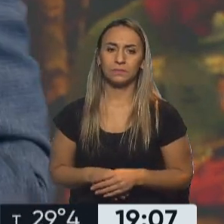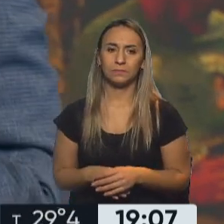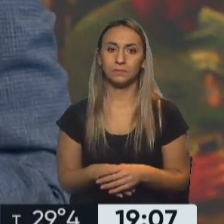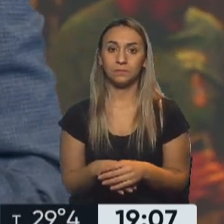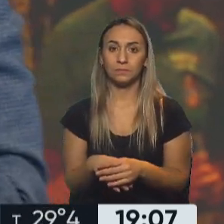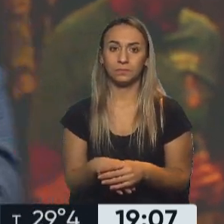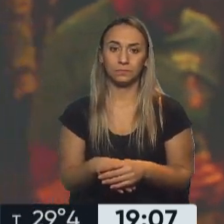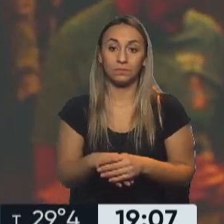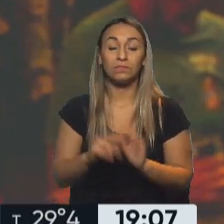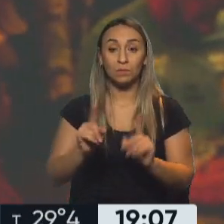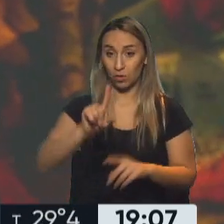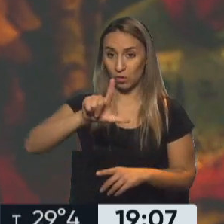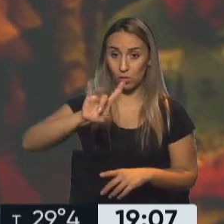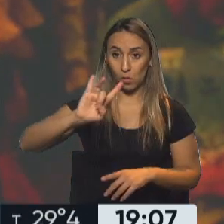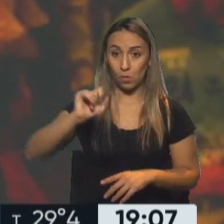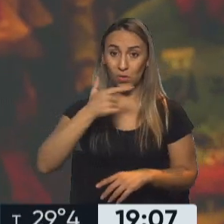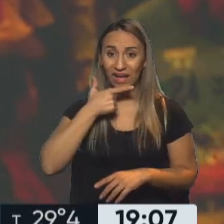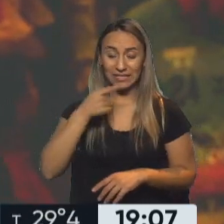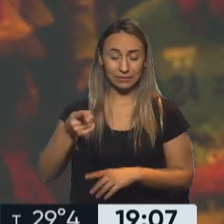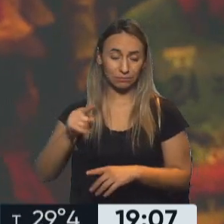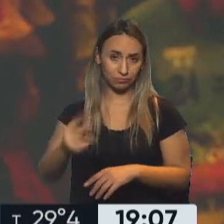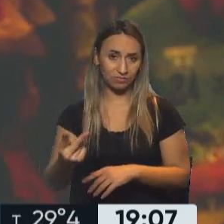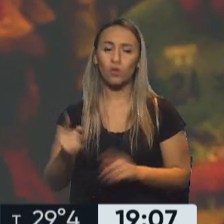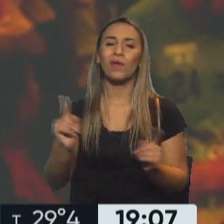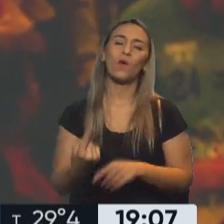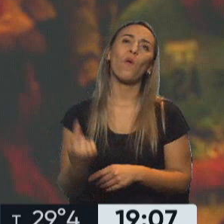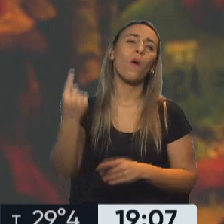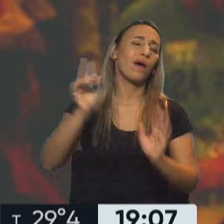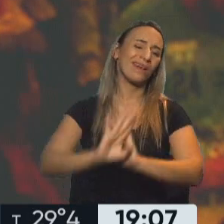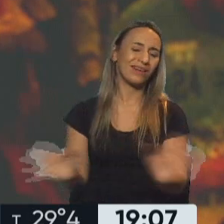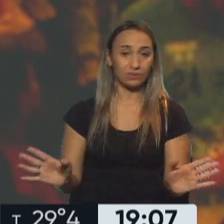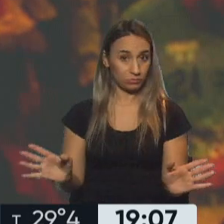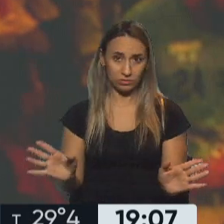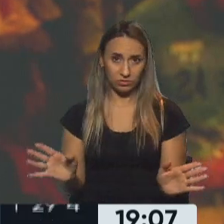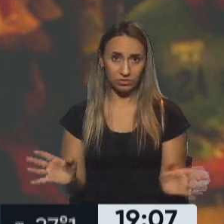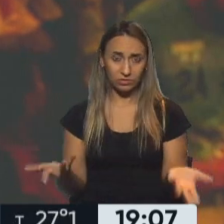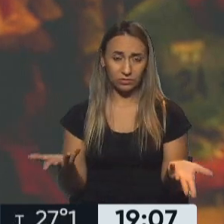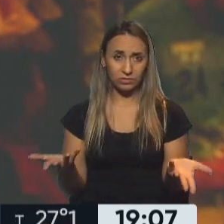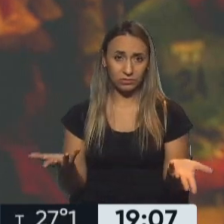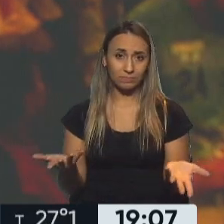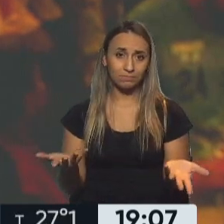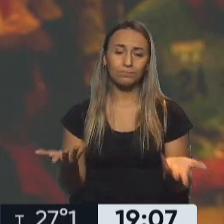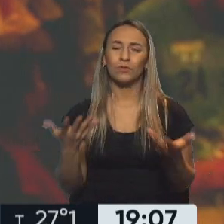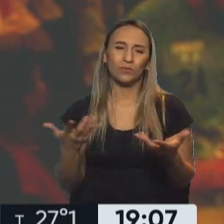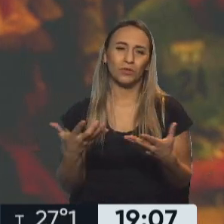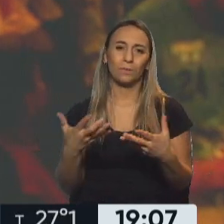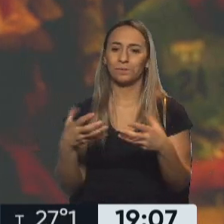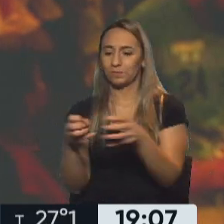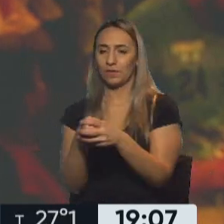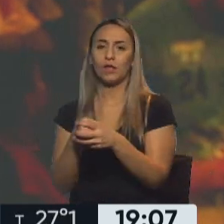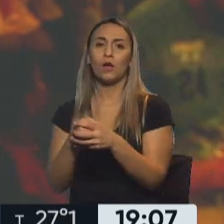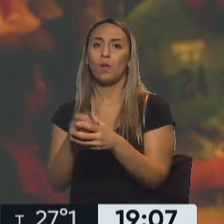Y lo que le pasó a Lucas no es un hecho aislado. Claro, objetivamente un grupo de